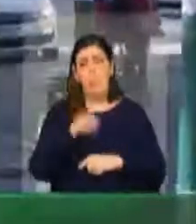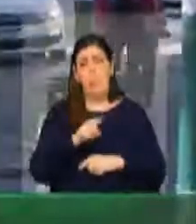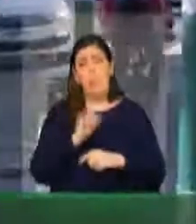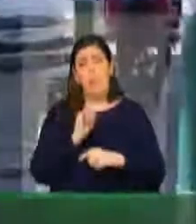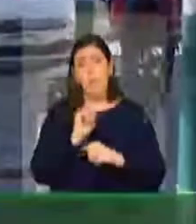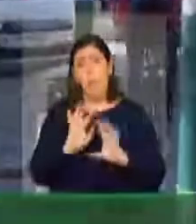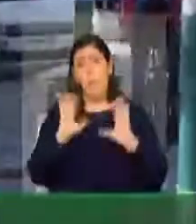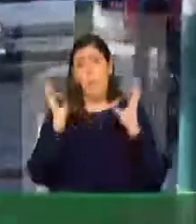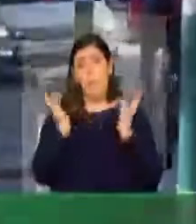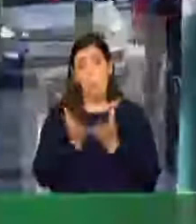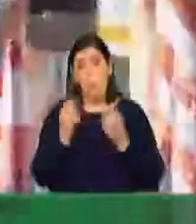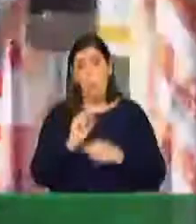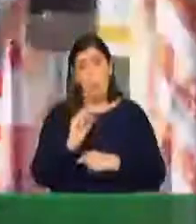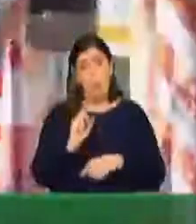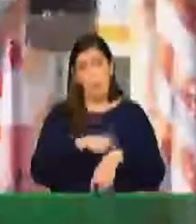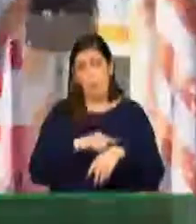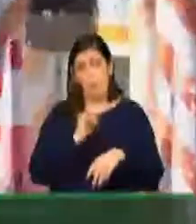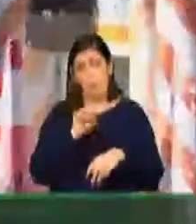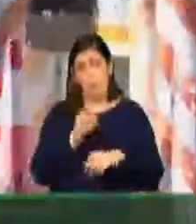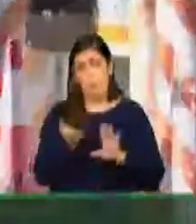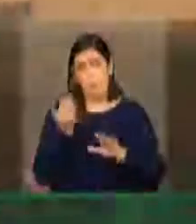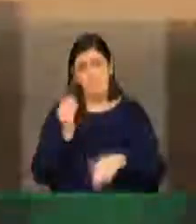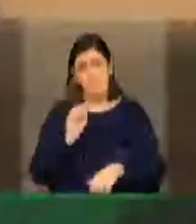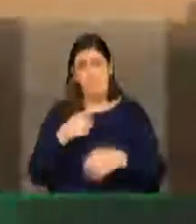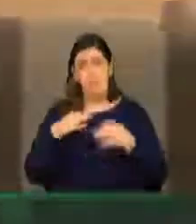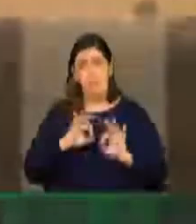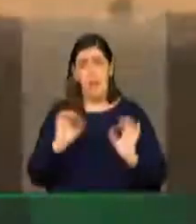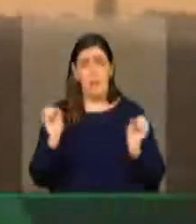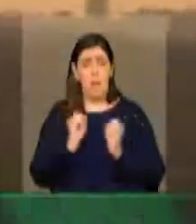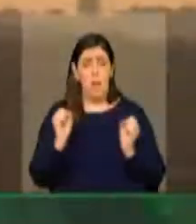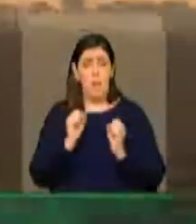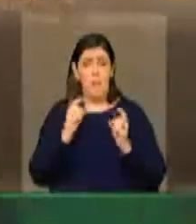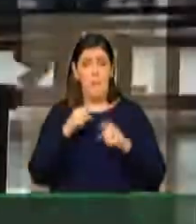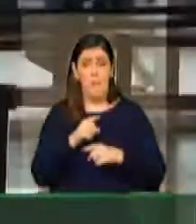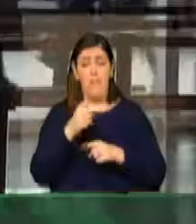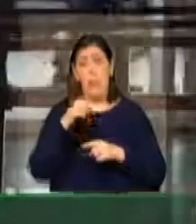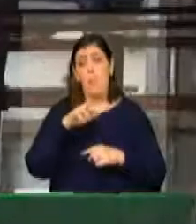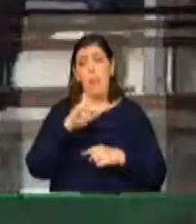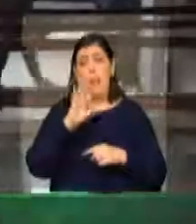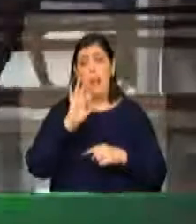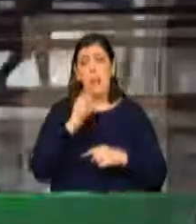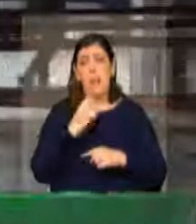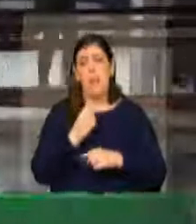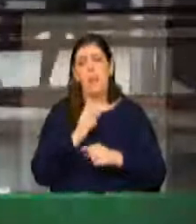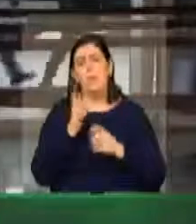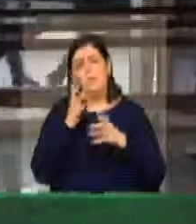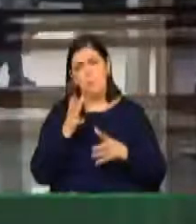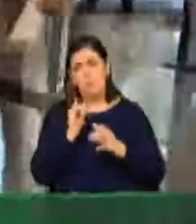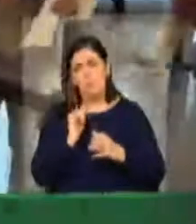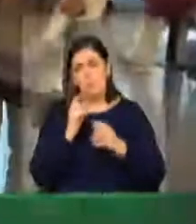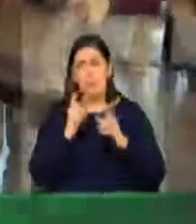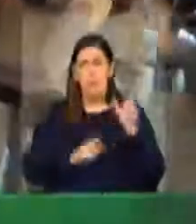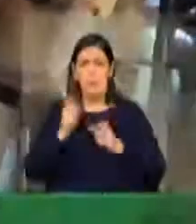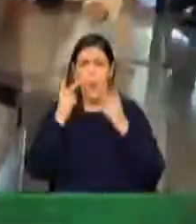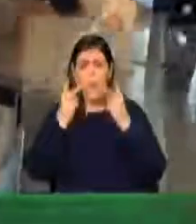dominante a nivel mundial en muy poco tiempo. Con las vacaciones de invierno en el horizonte, Mirazo sostuvo que hay riesgos de que las personas que viajen